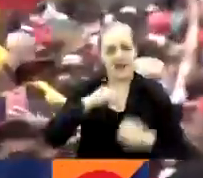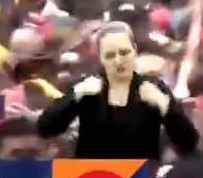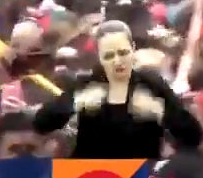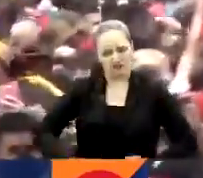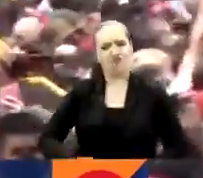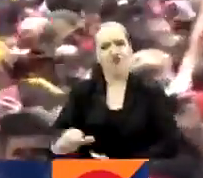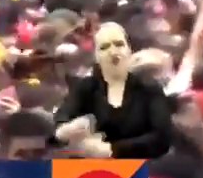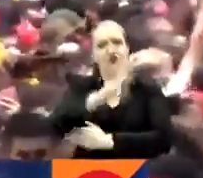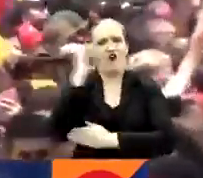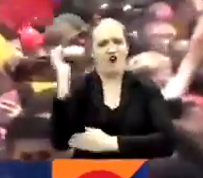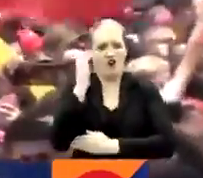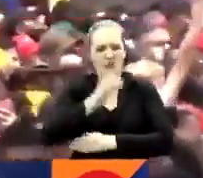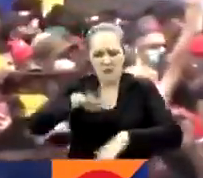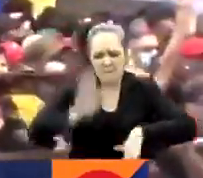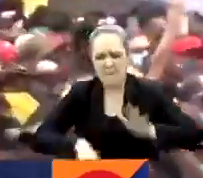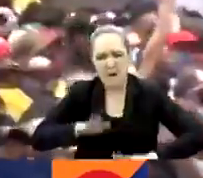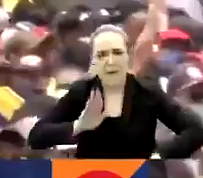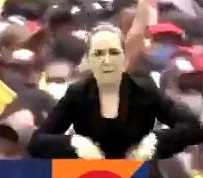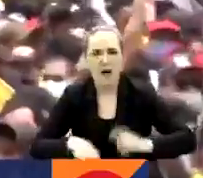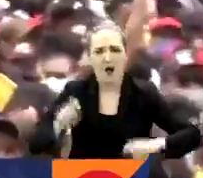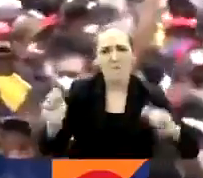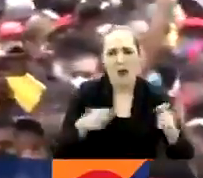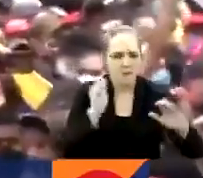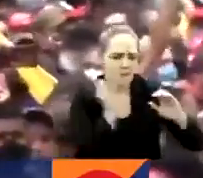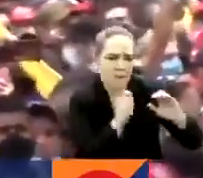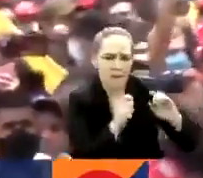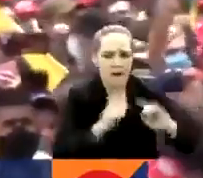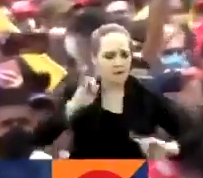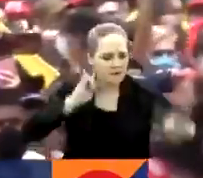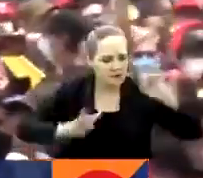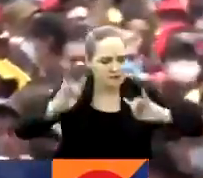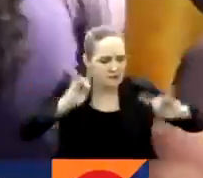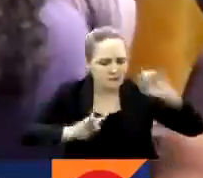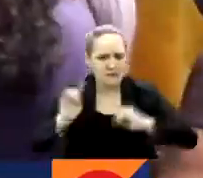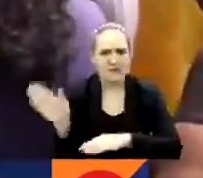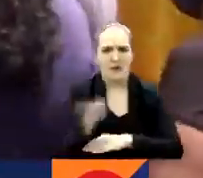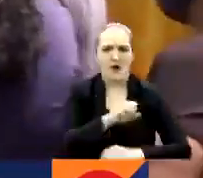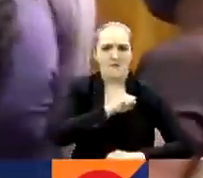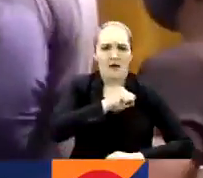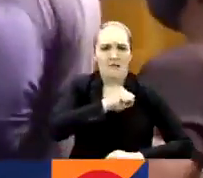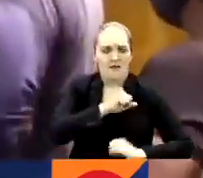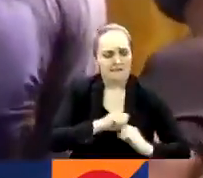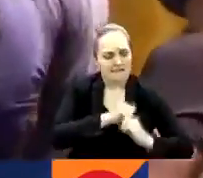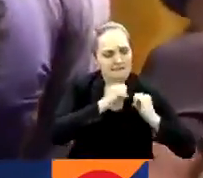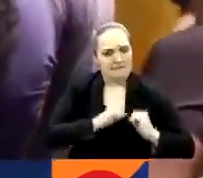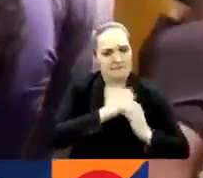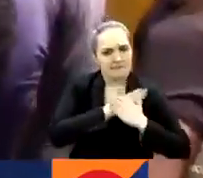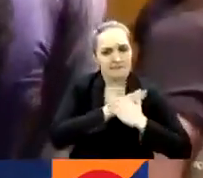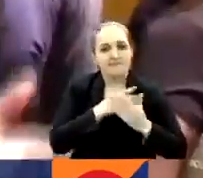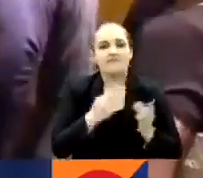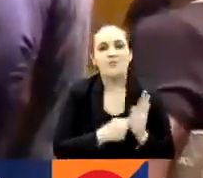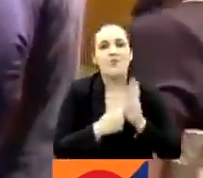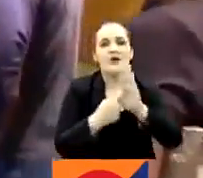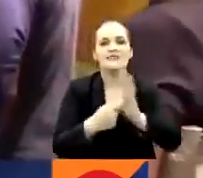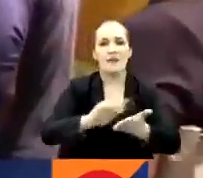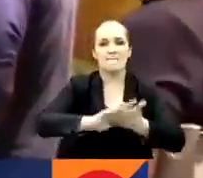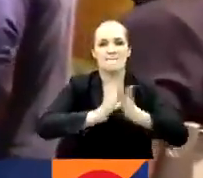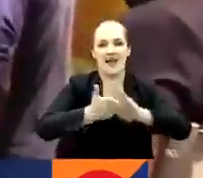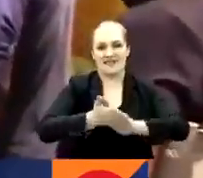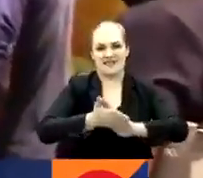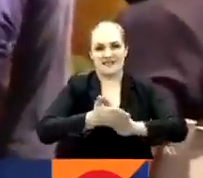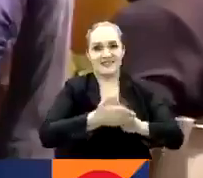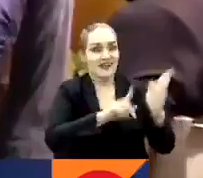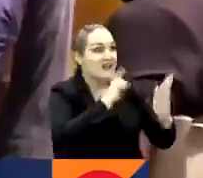y con todo tipo de instrumentos que retumbaron en los oídos y en los corazones. La idea es que sea pacífico porque no estamos de acuerdo con la